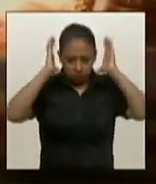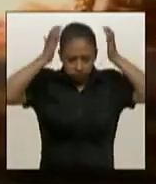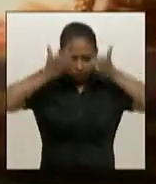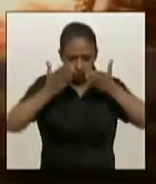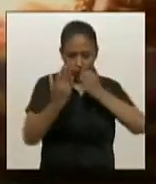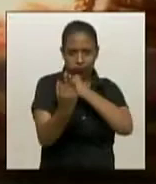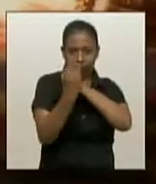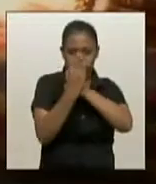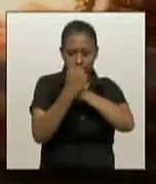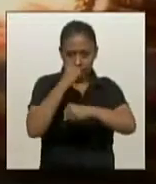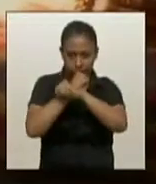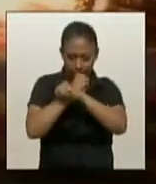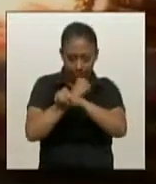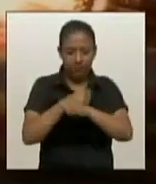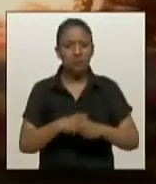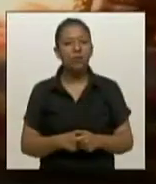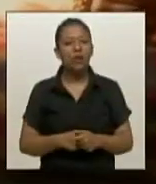astronauta